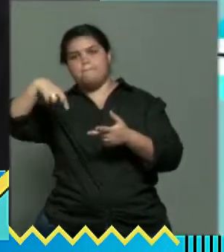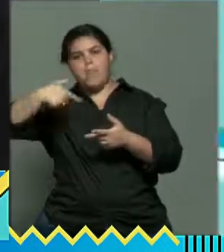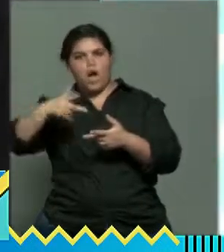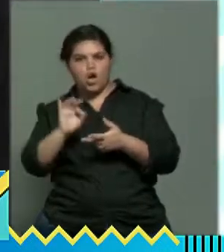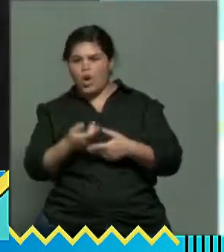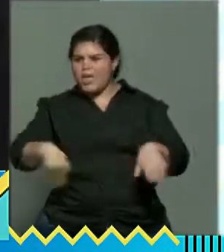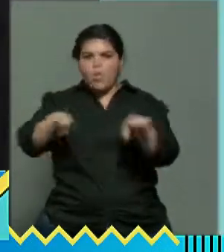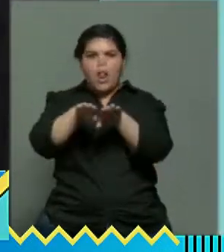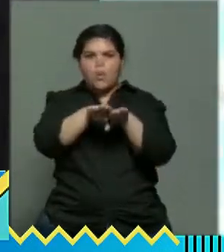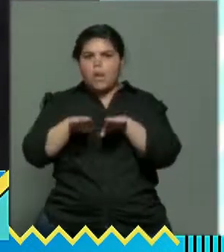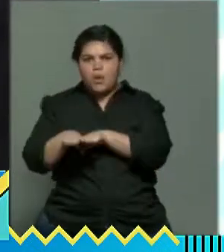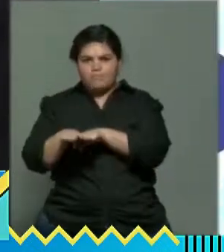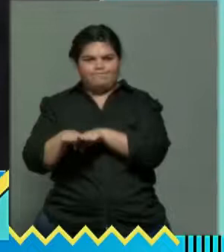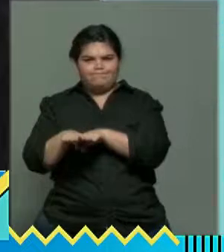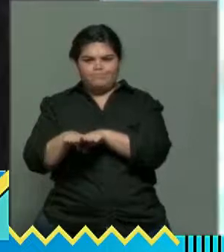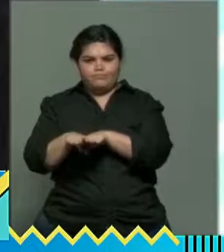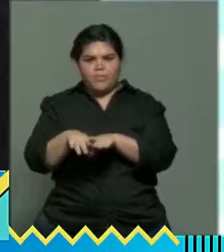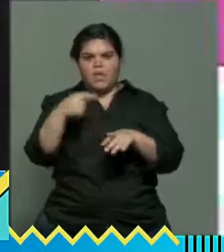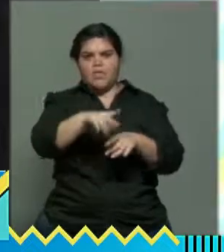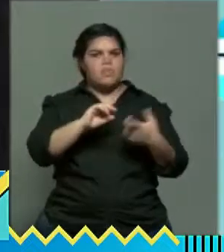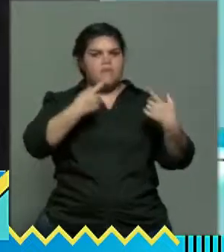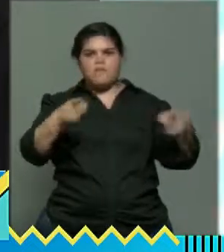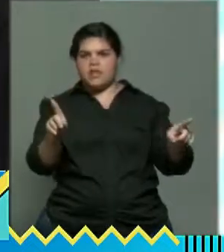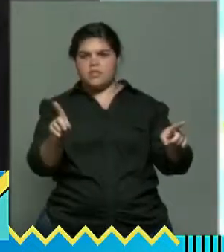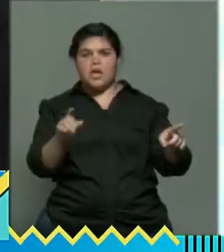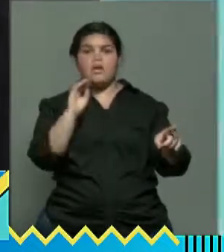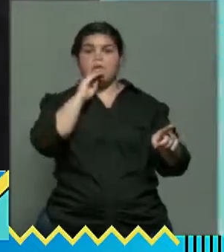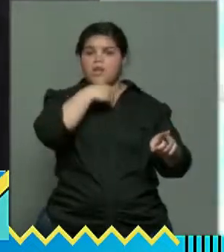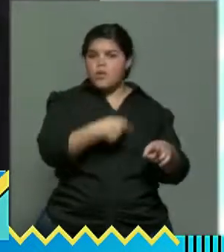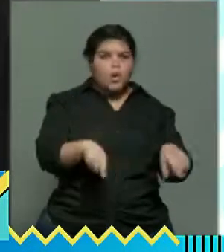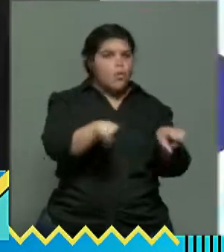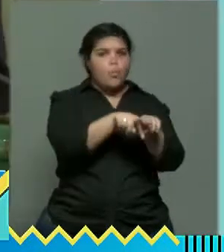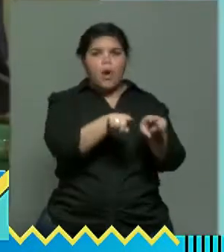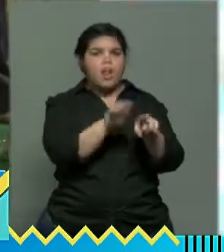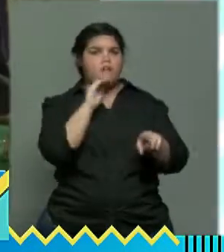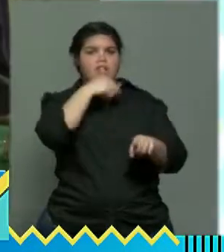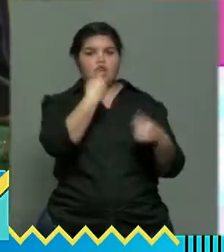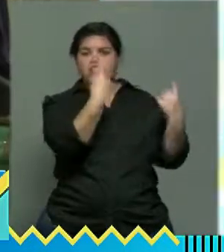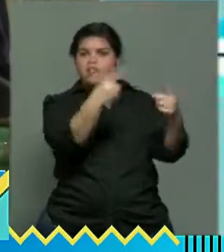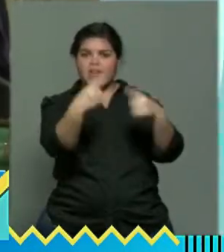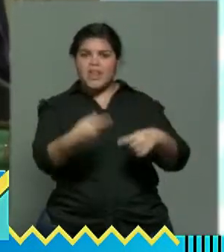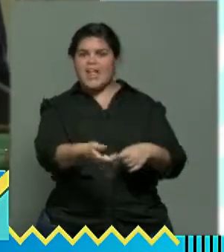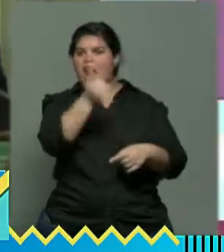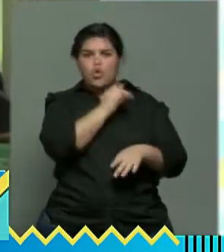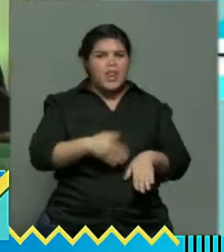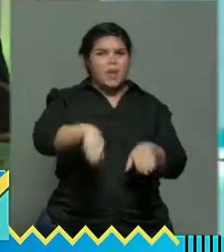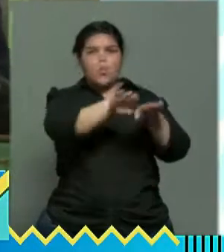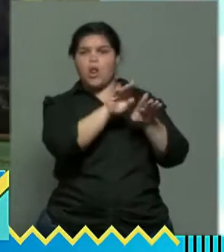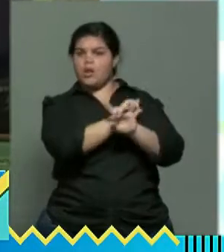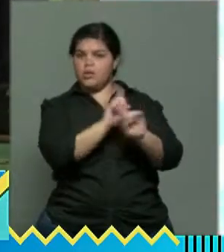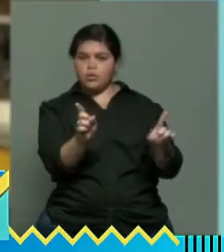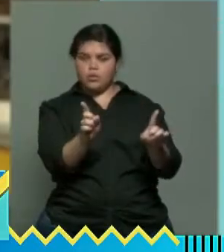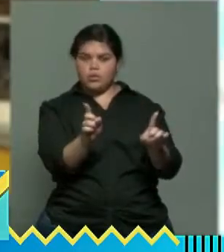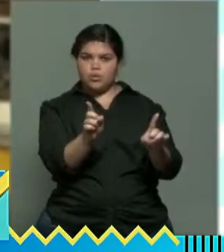de consumir el alcohol y el vino realmente es una bebida que, además de identificarnos